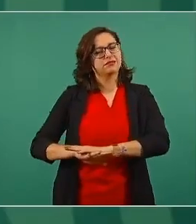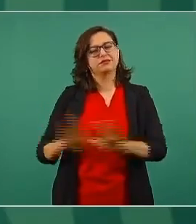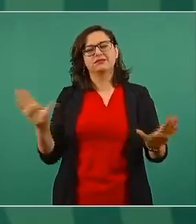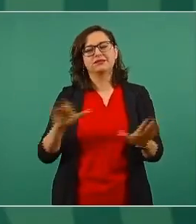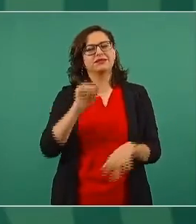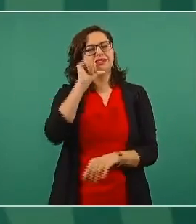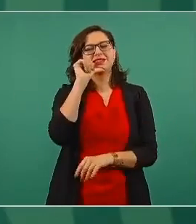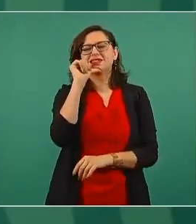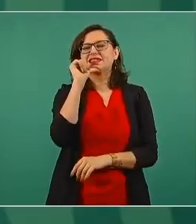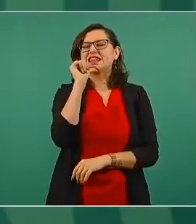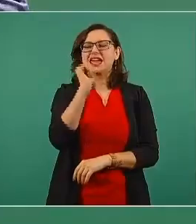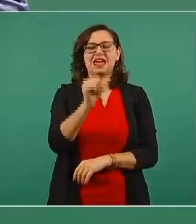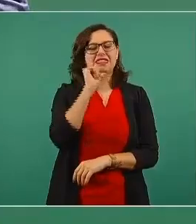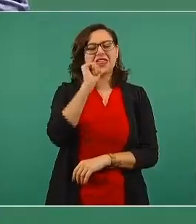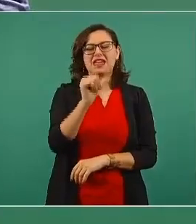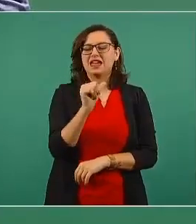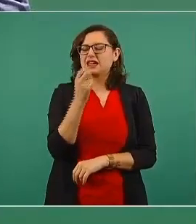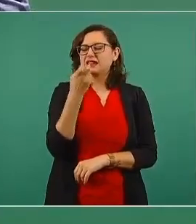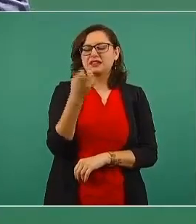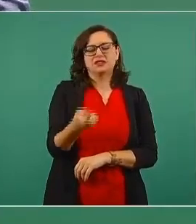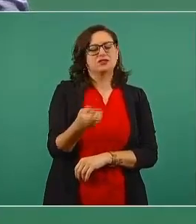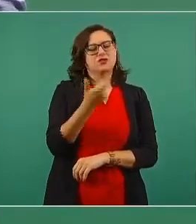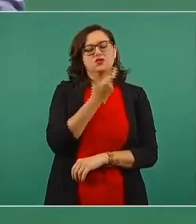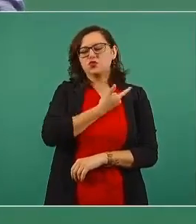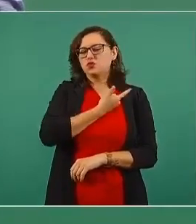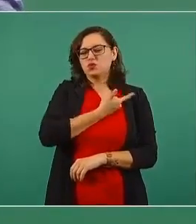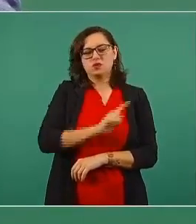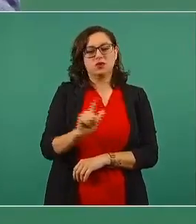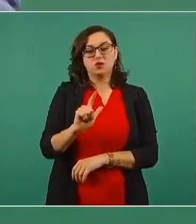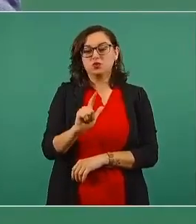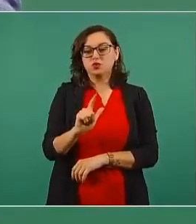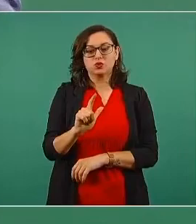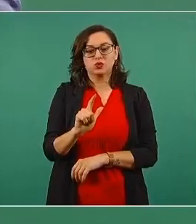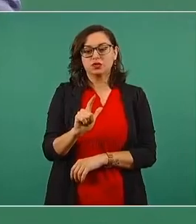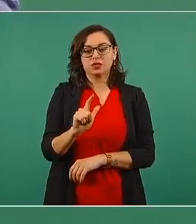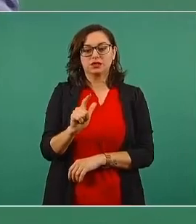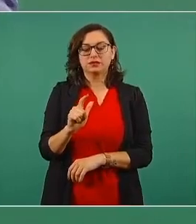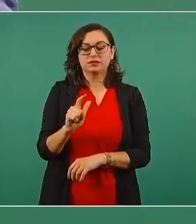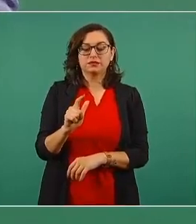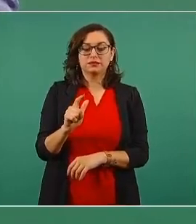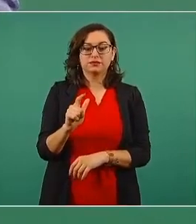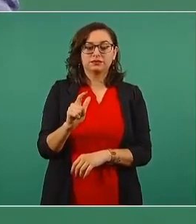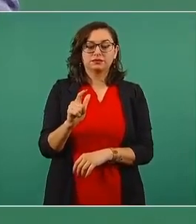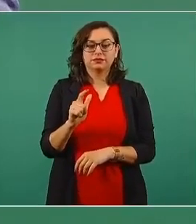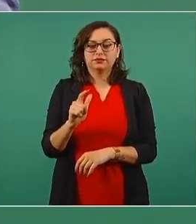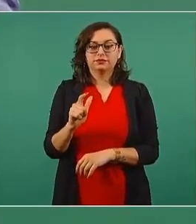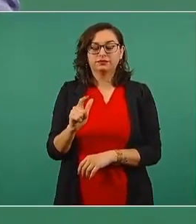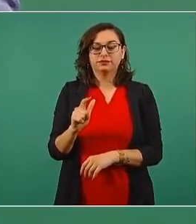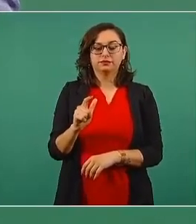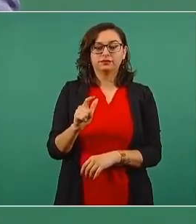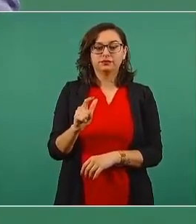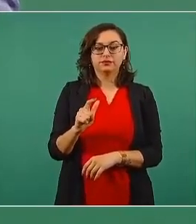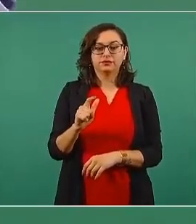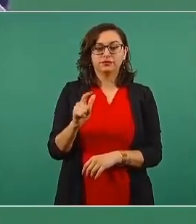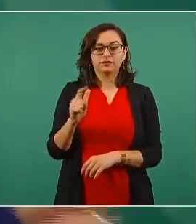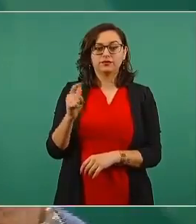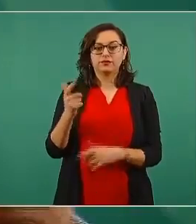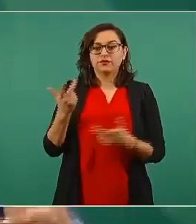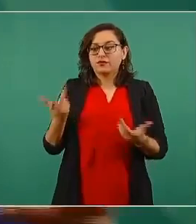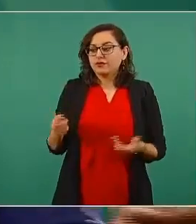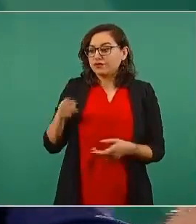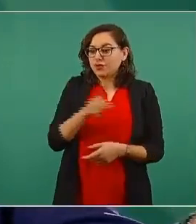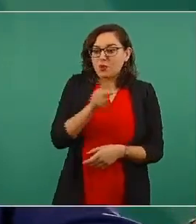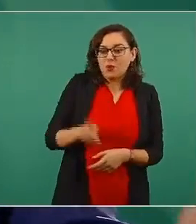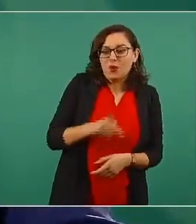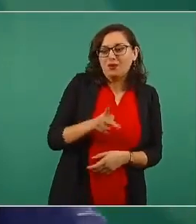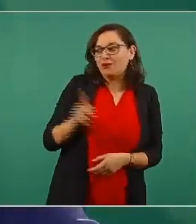nada de violencia, pero también menos si se trata entre las